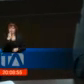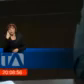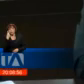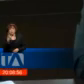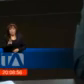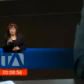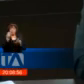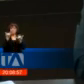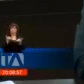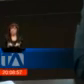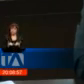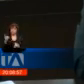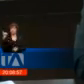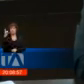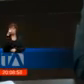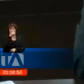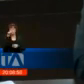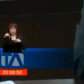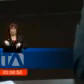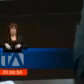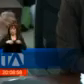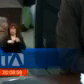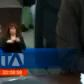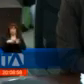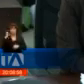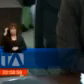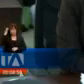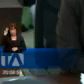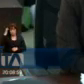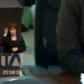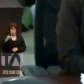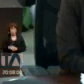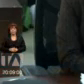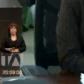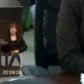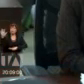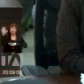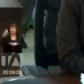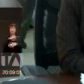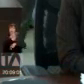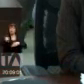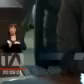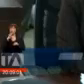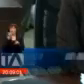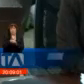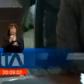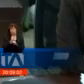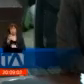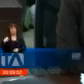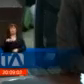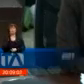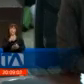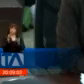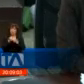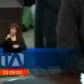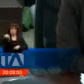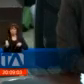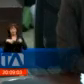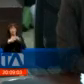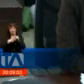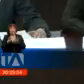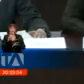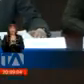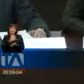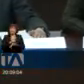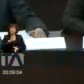de comportamiento del delito y por supuesto nos preocupa. El compromiso de todas las instituciones, vamos a lograr que Quito sea esa ciudad sin